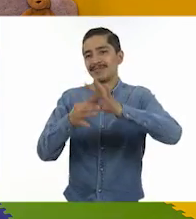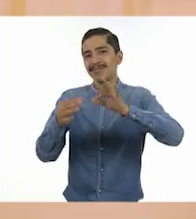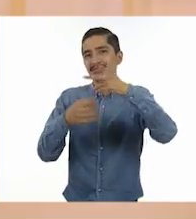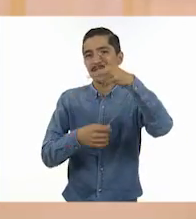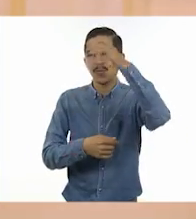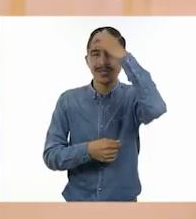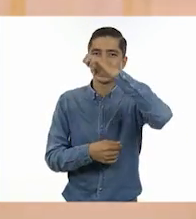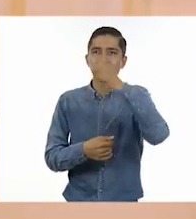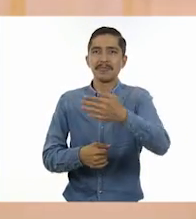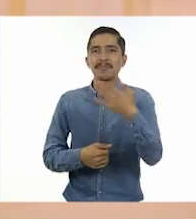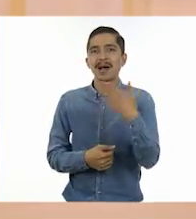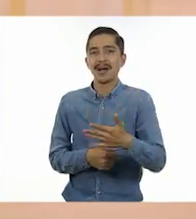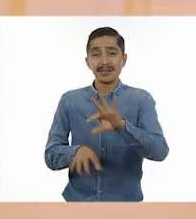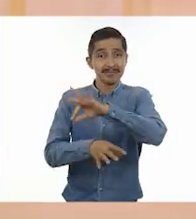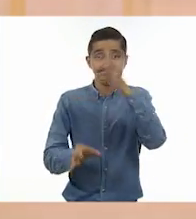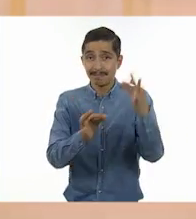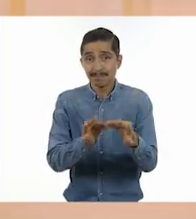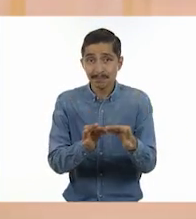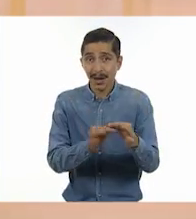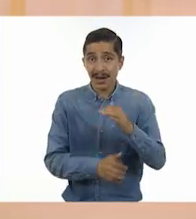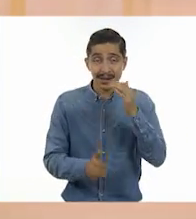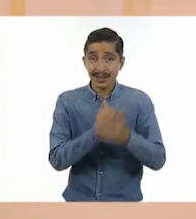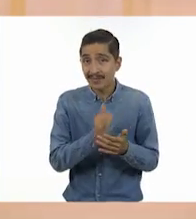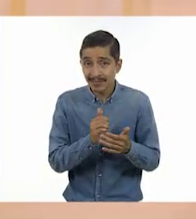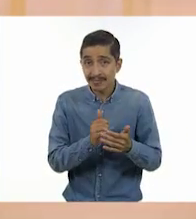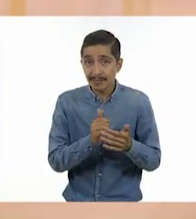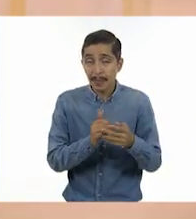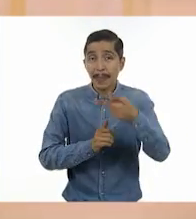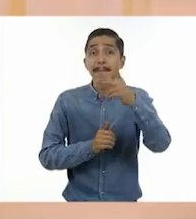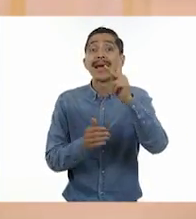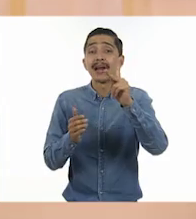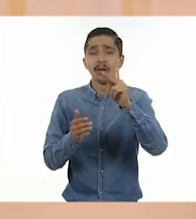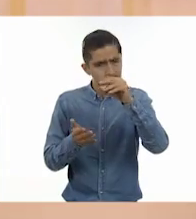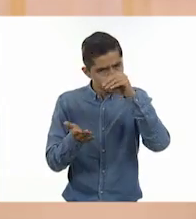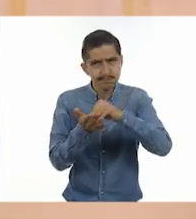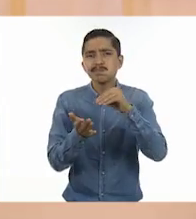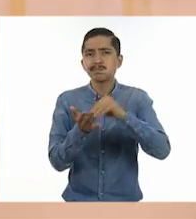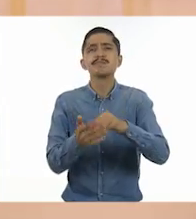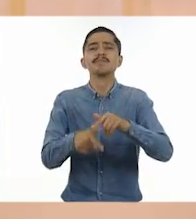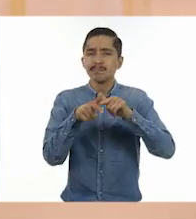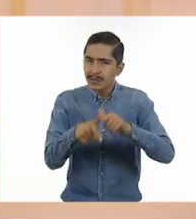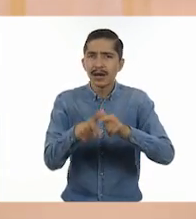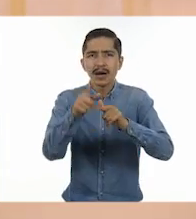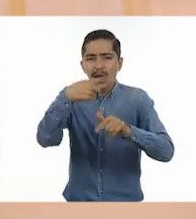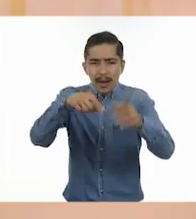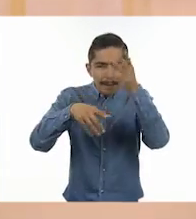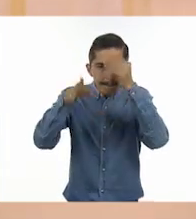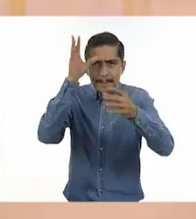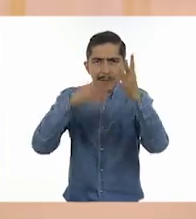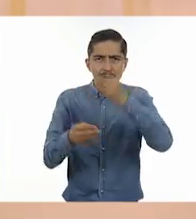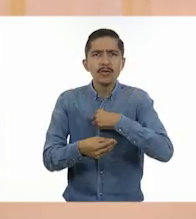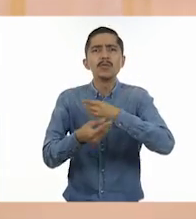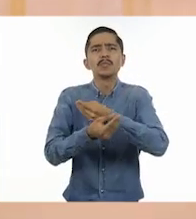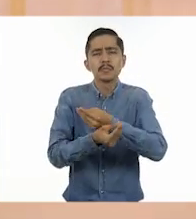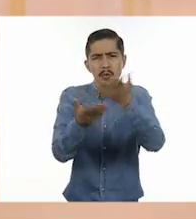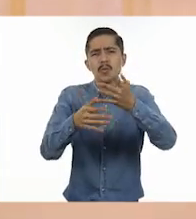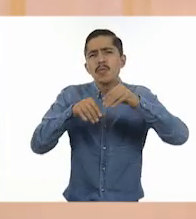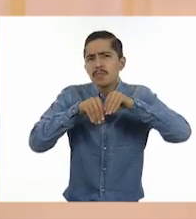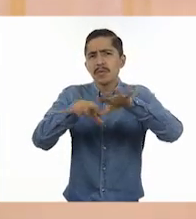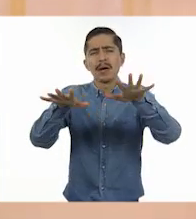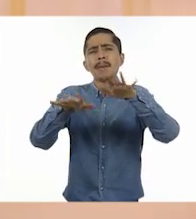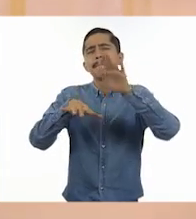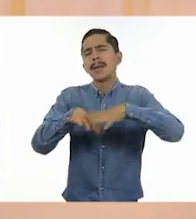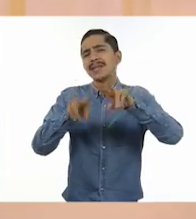experiencias. ¡Listo! Terminamos. Pero aún nos queda mucho por seguir aprendiendo y compartiendo contigo sobre temas